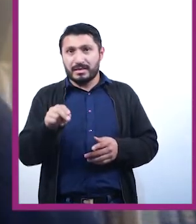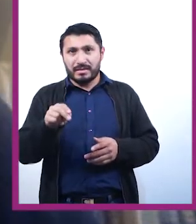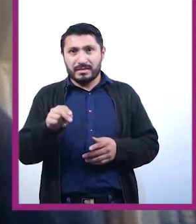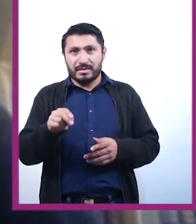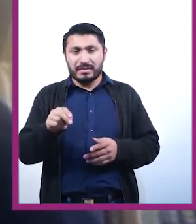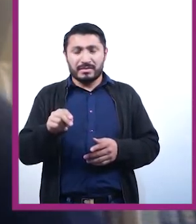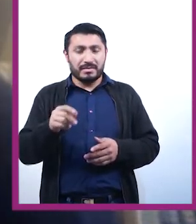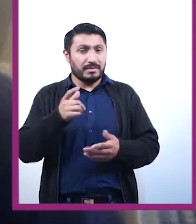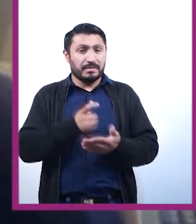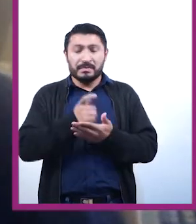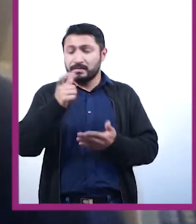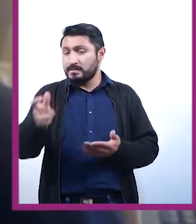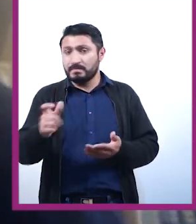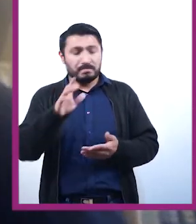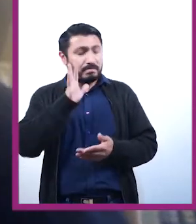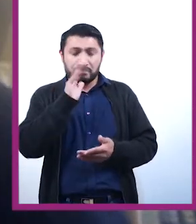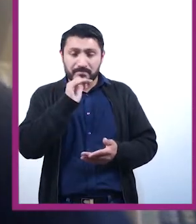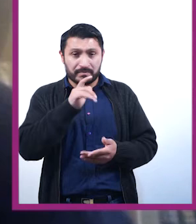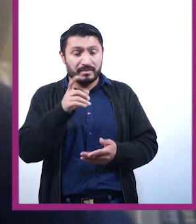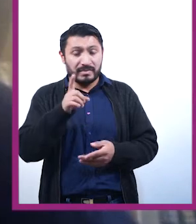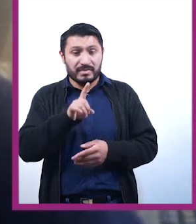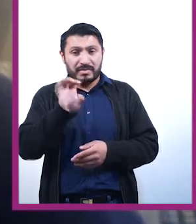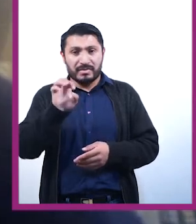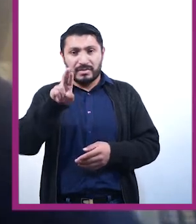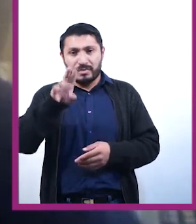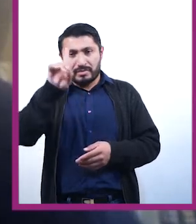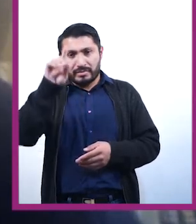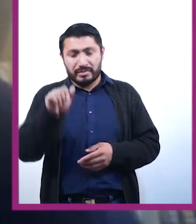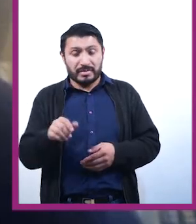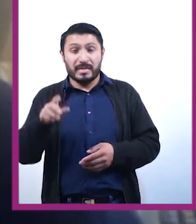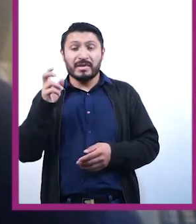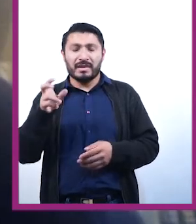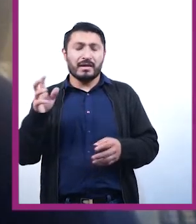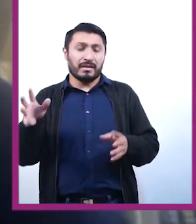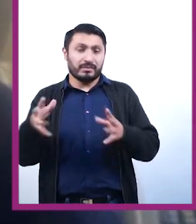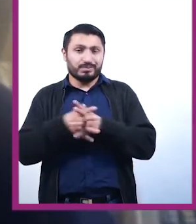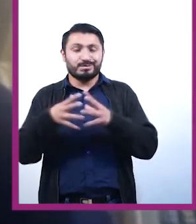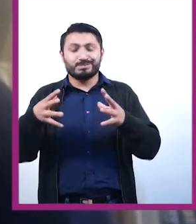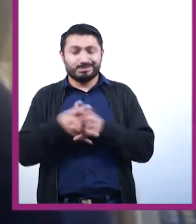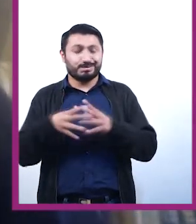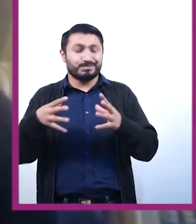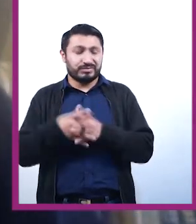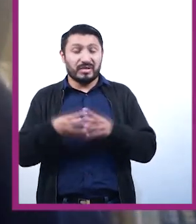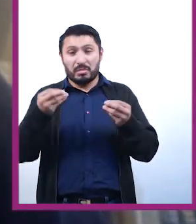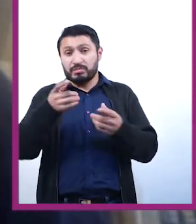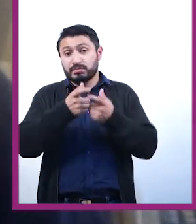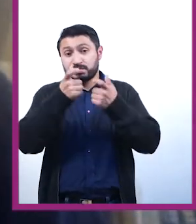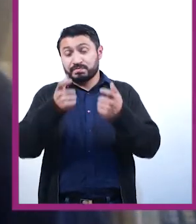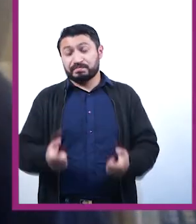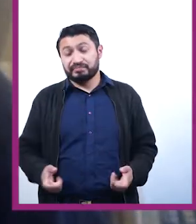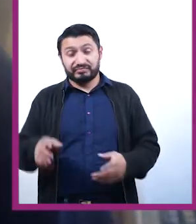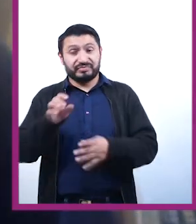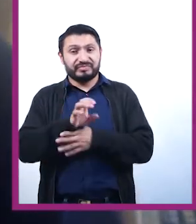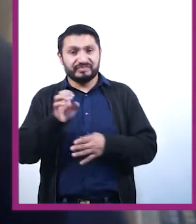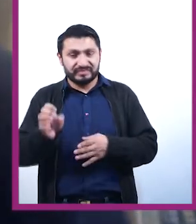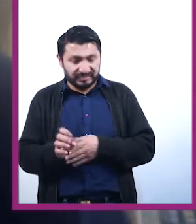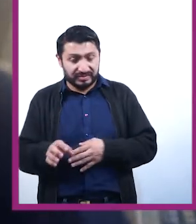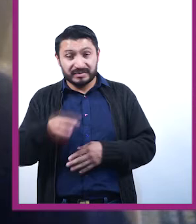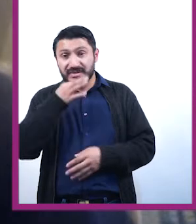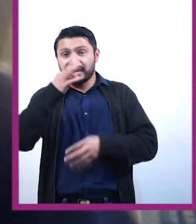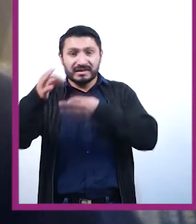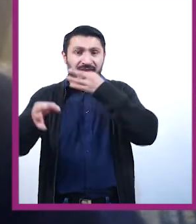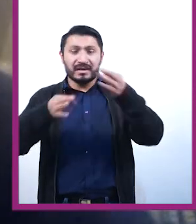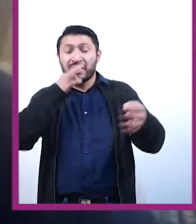más pagar su deuda por la reparación de guerra. Y entonces avisó a los